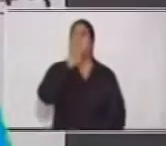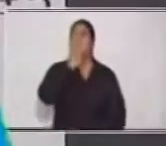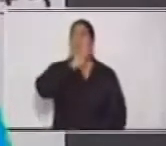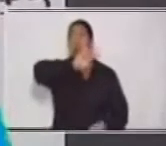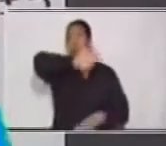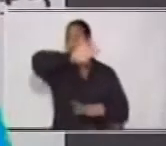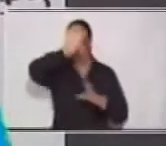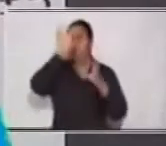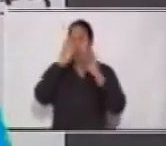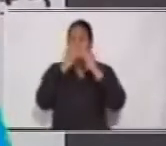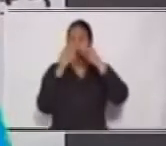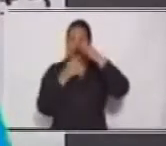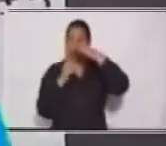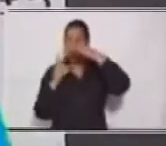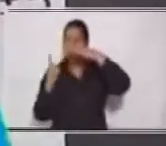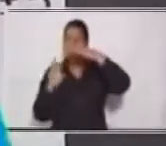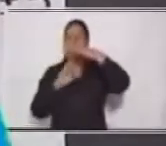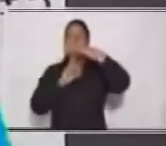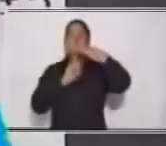225.